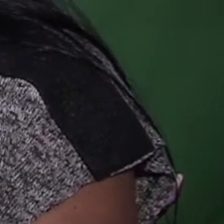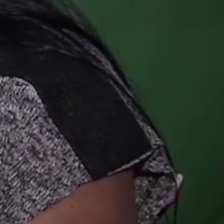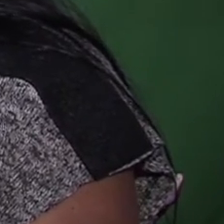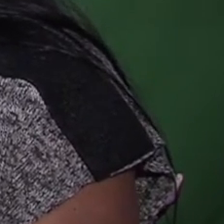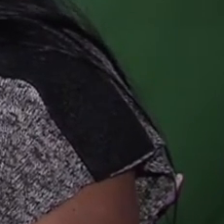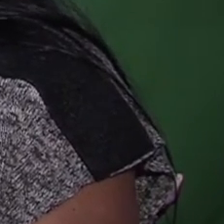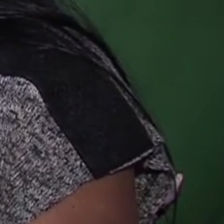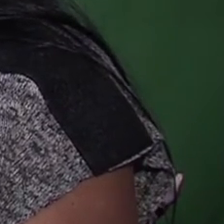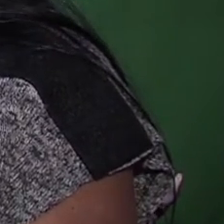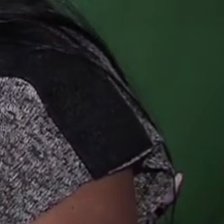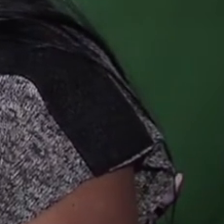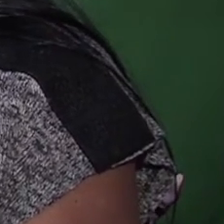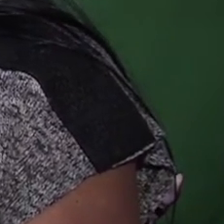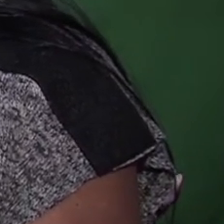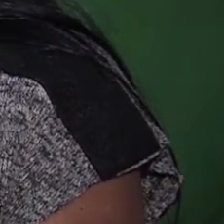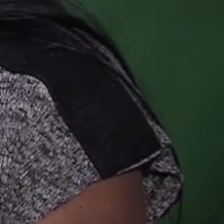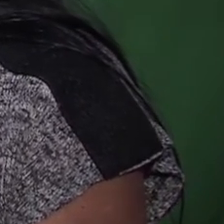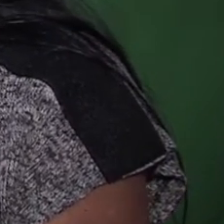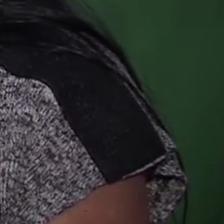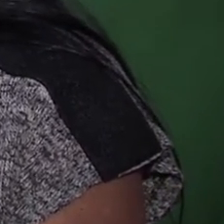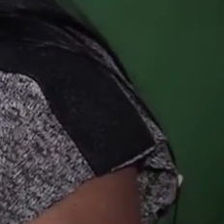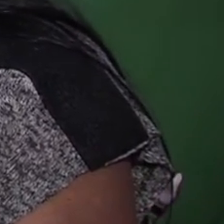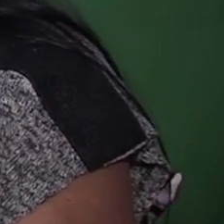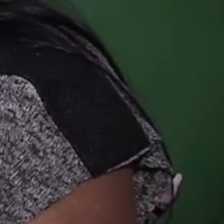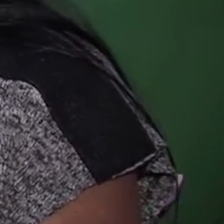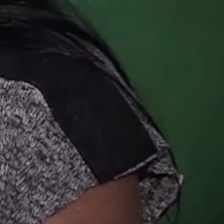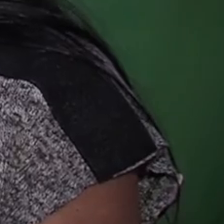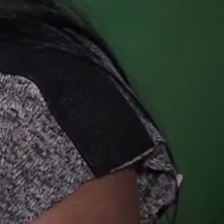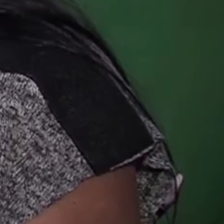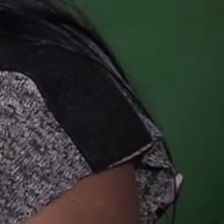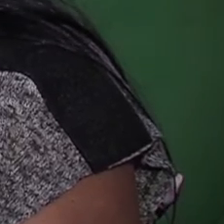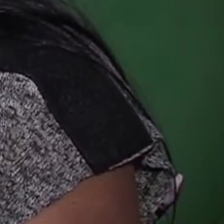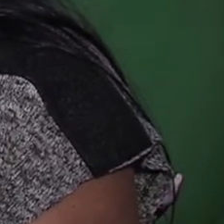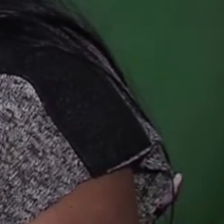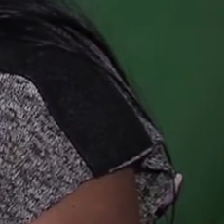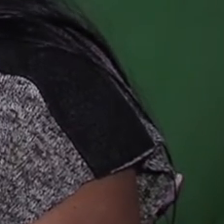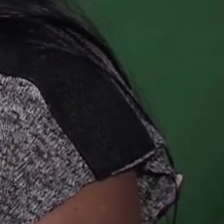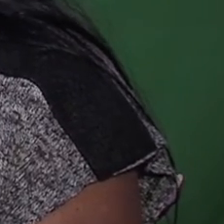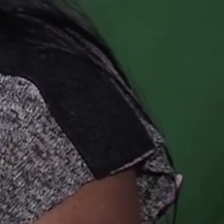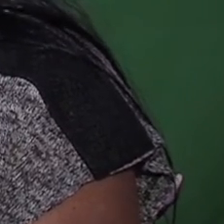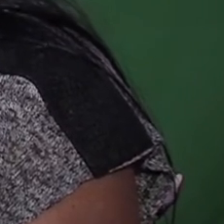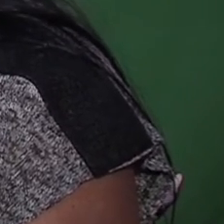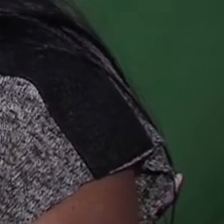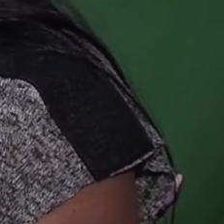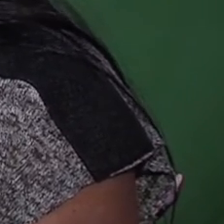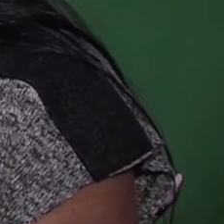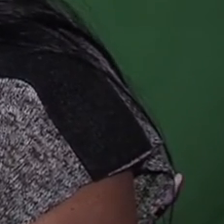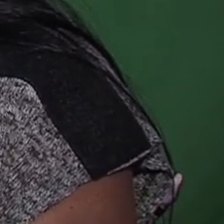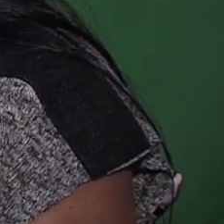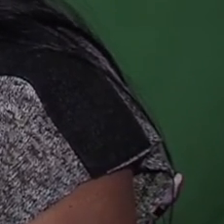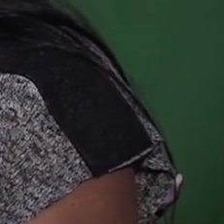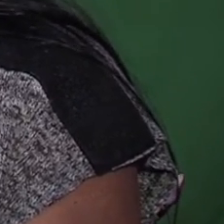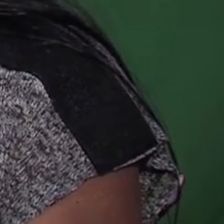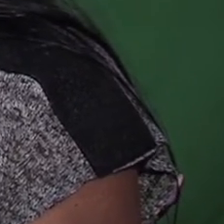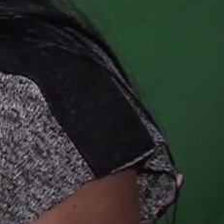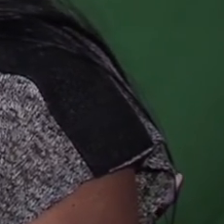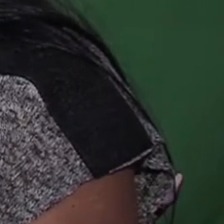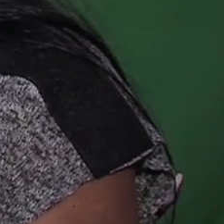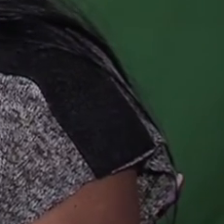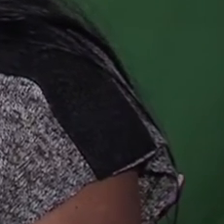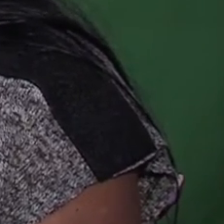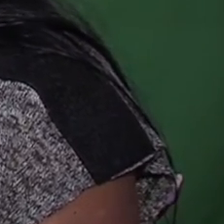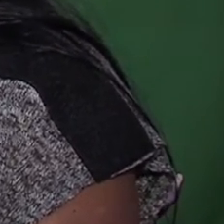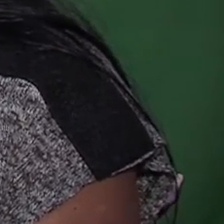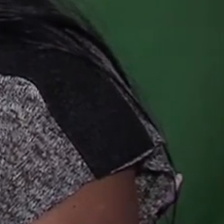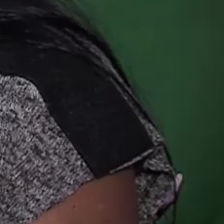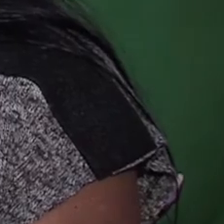cooperativa en ese entonces fui tesorero porque casi todos los años que duramos nueve años estoy tratando